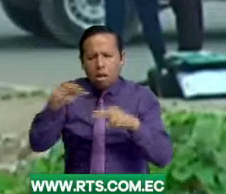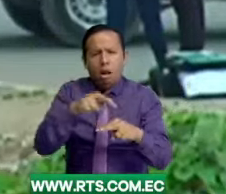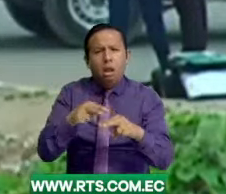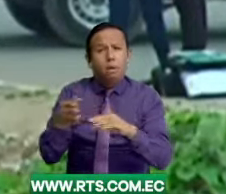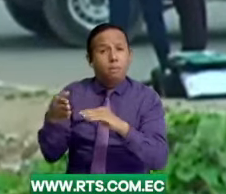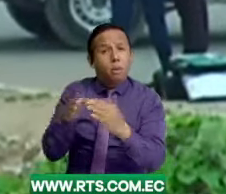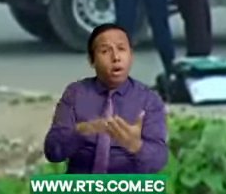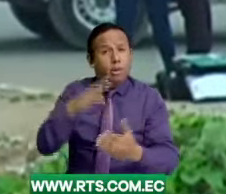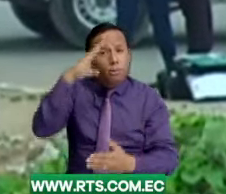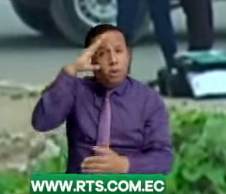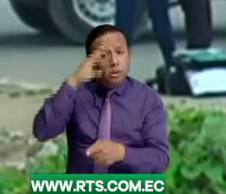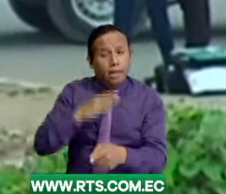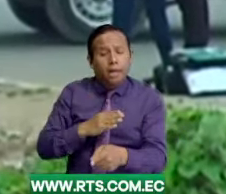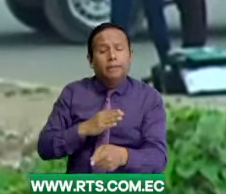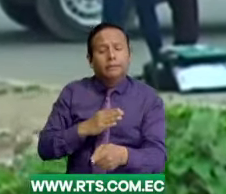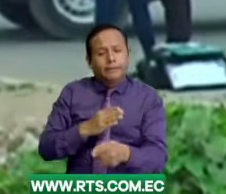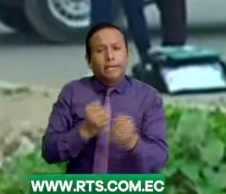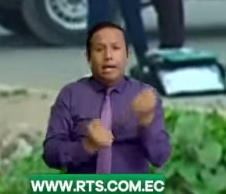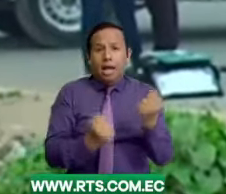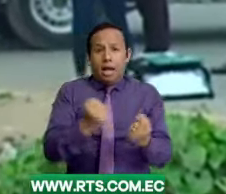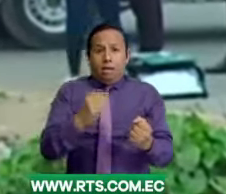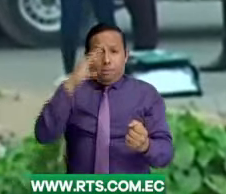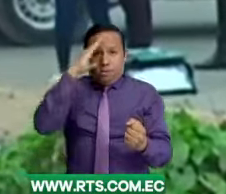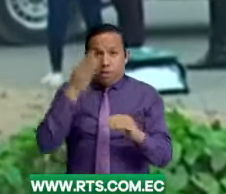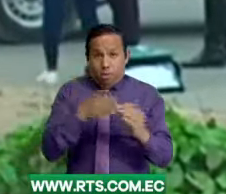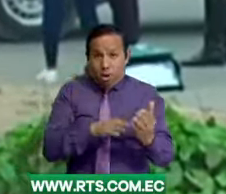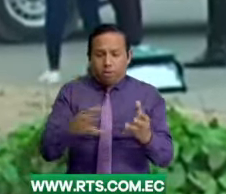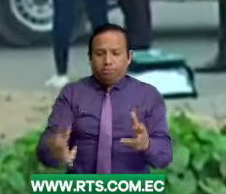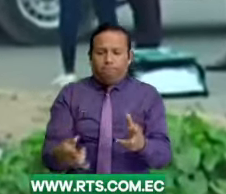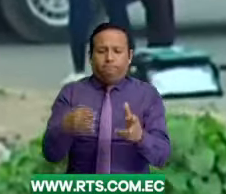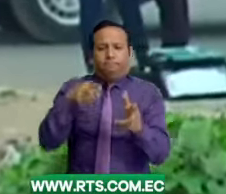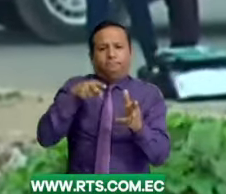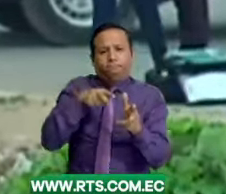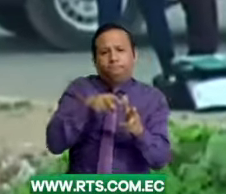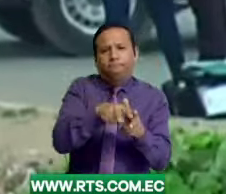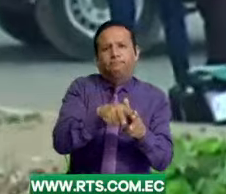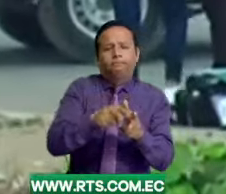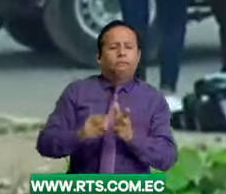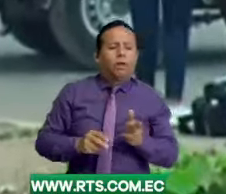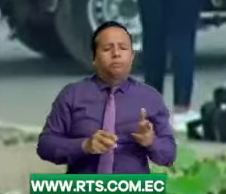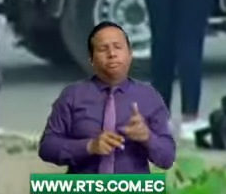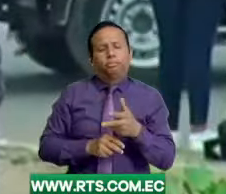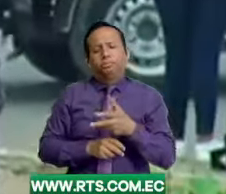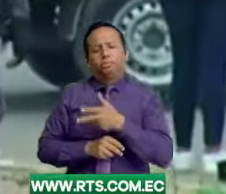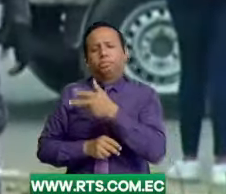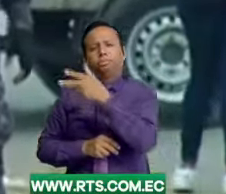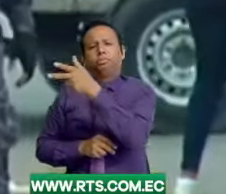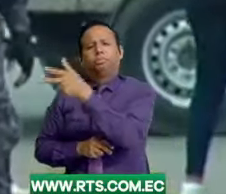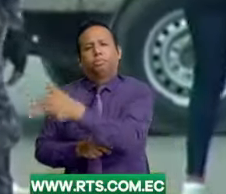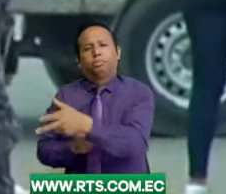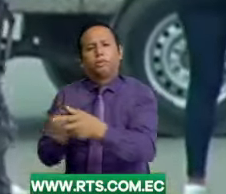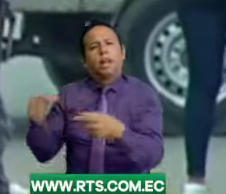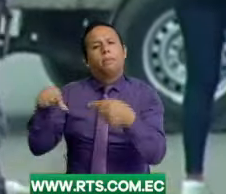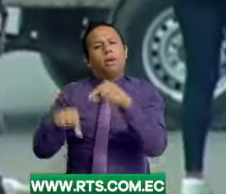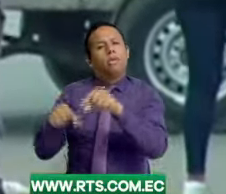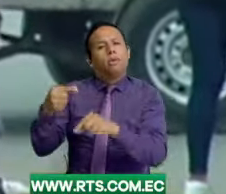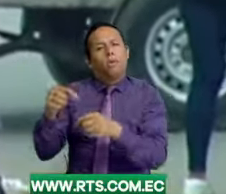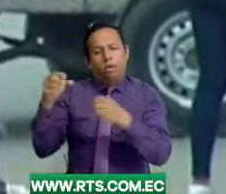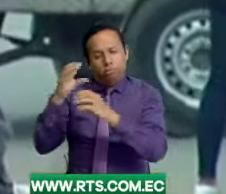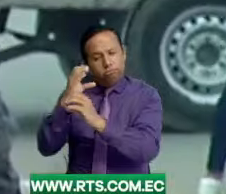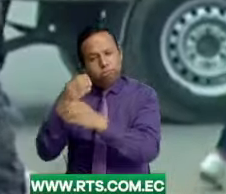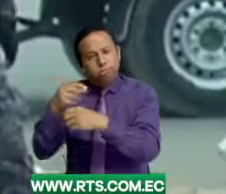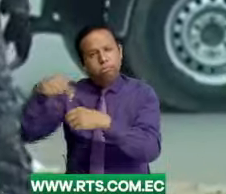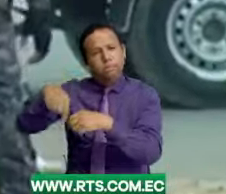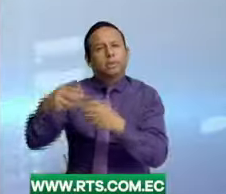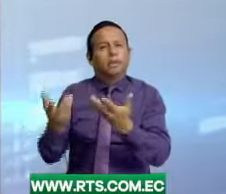gendarme fue subido al vehículo de medicina legal y trasladado hasta el laboratorio de criminalística y ciencias